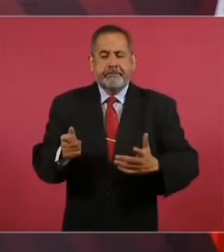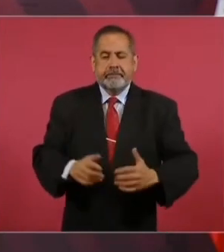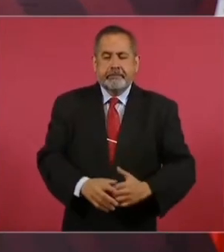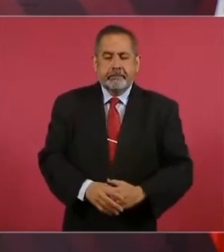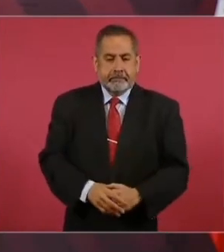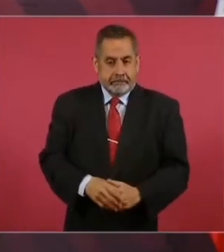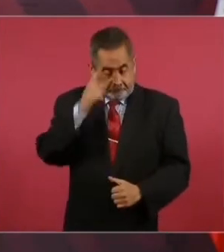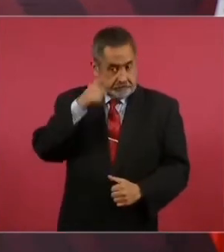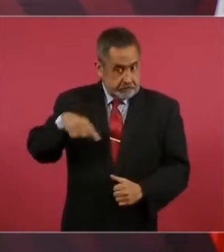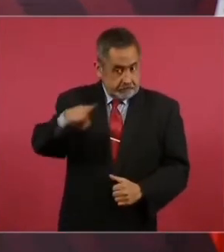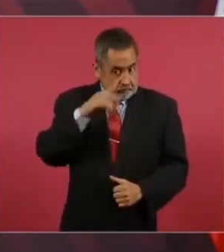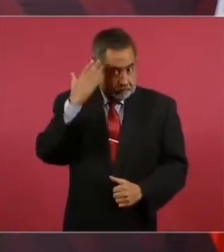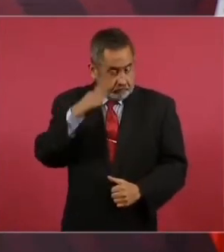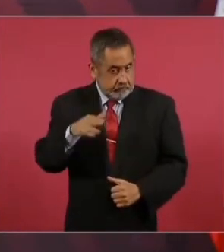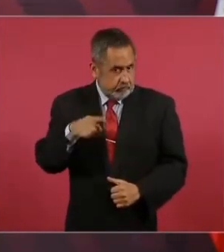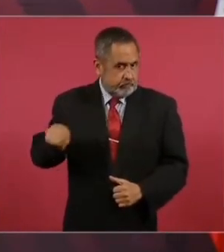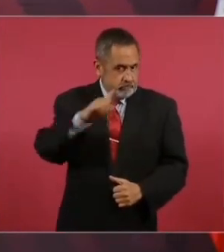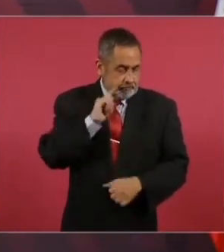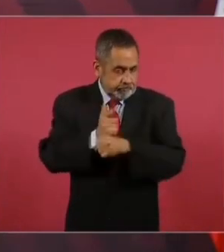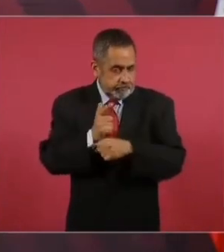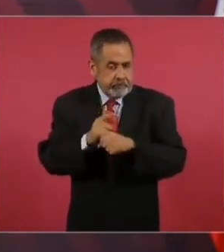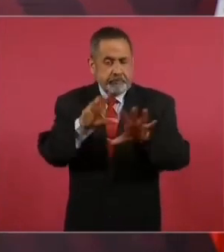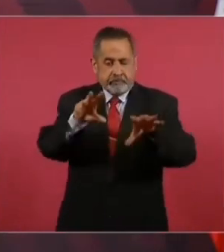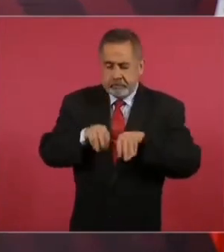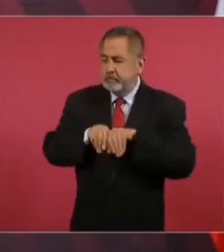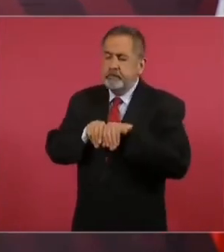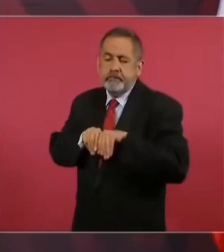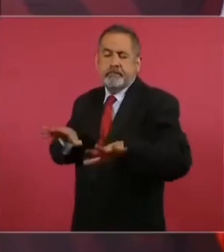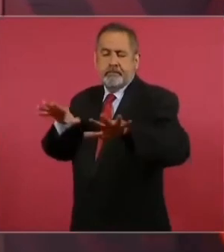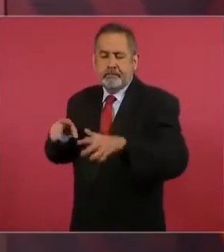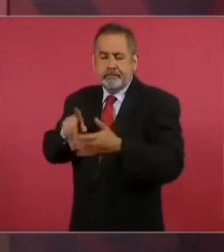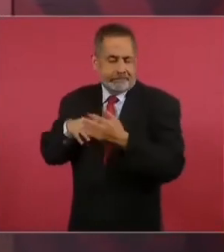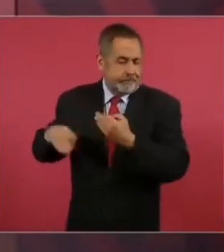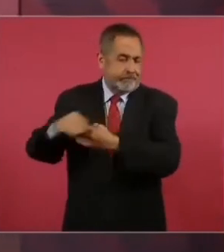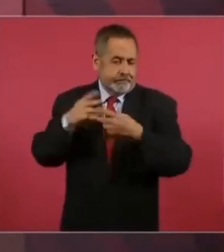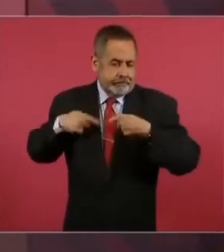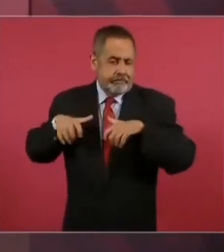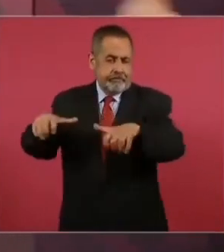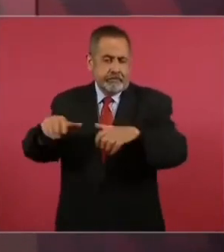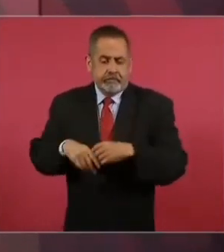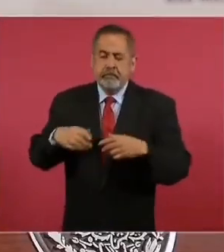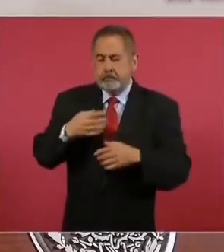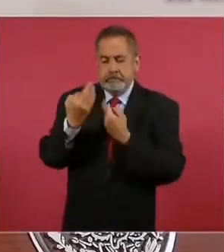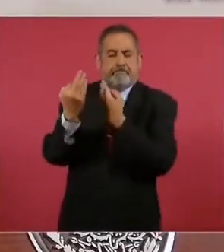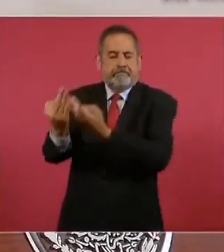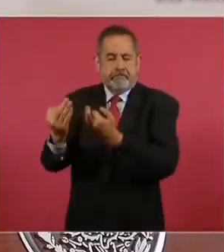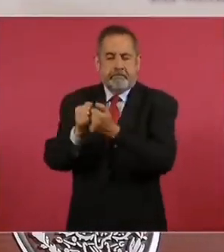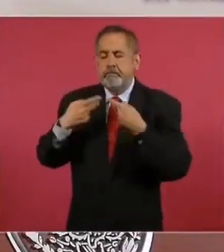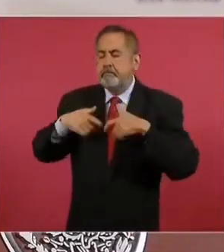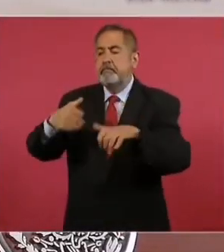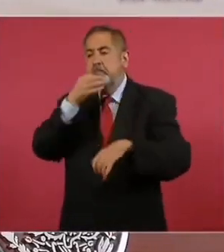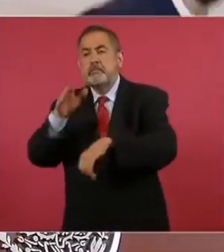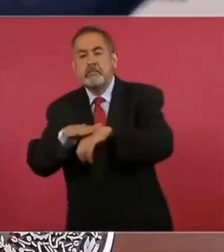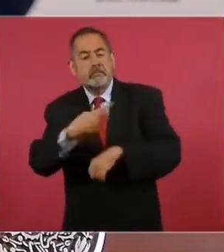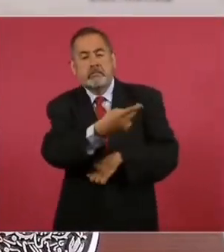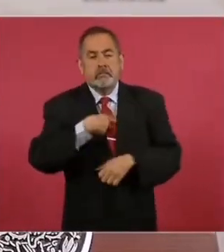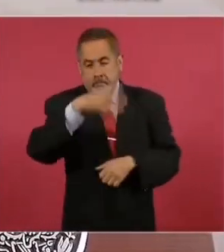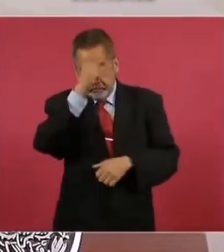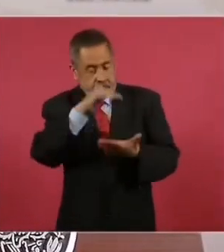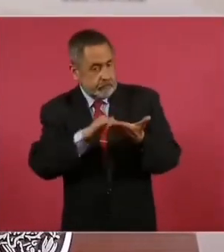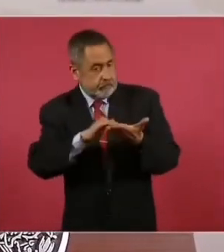a ustedes, que son los que le transmiten la información al pueblo y al pueblo de manera directa, de todo lo